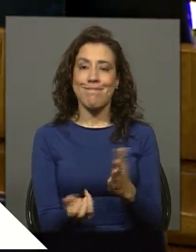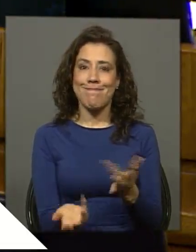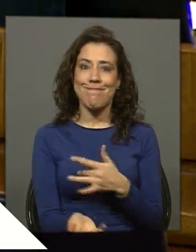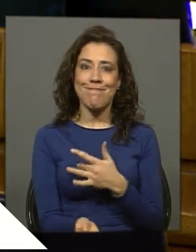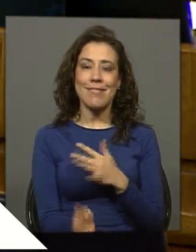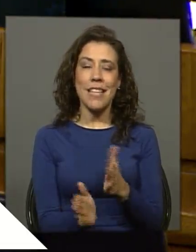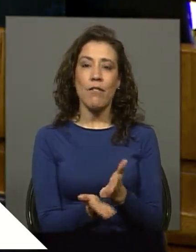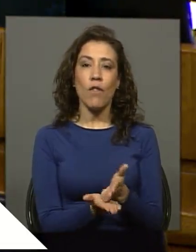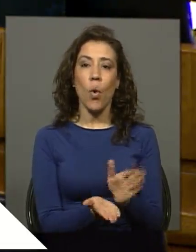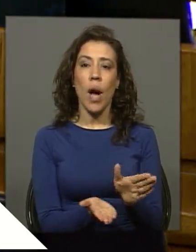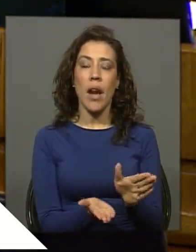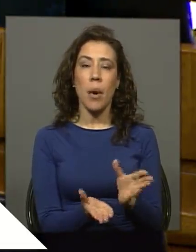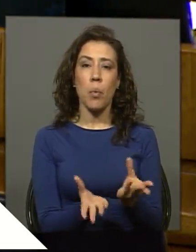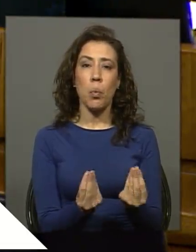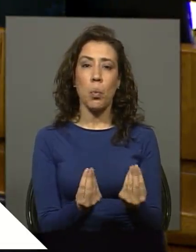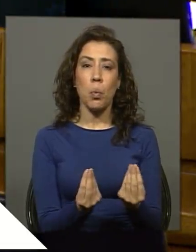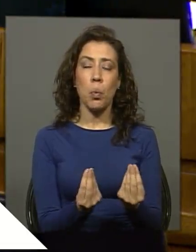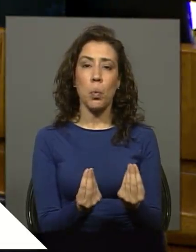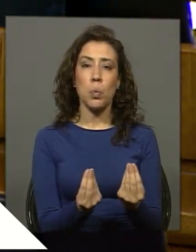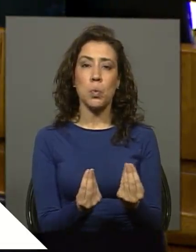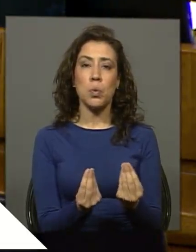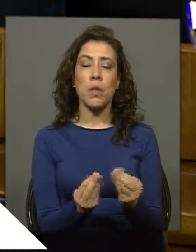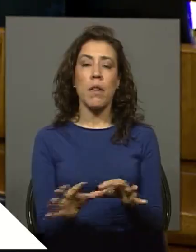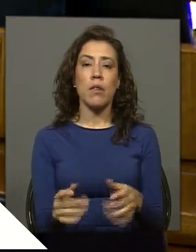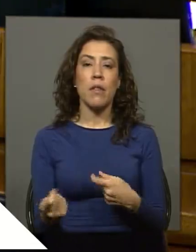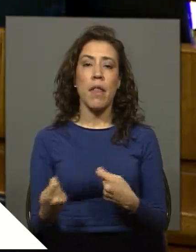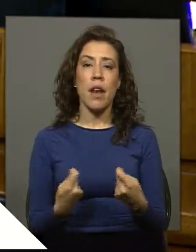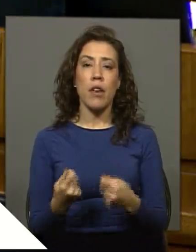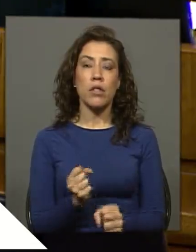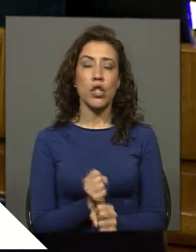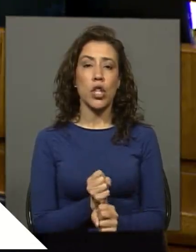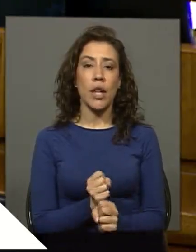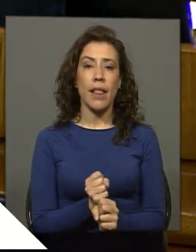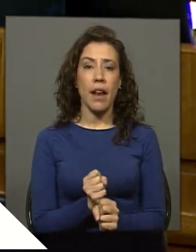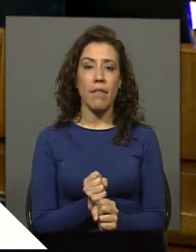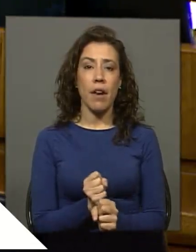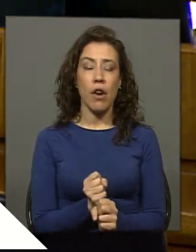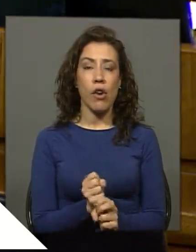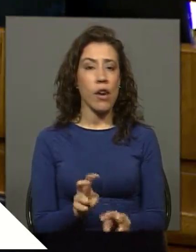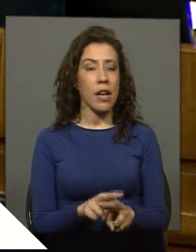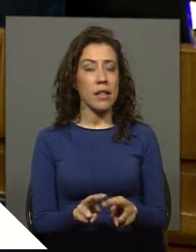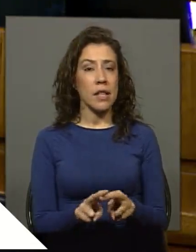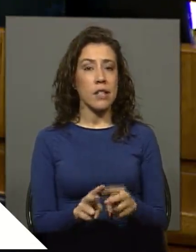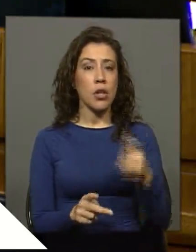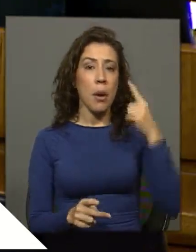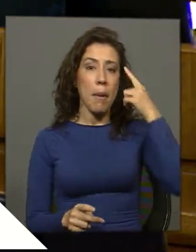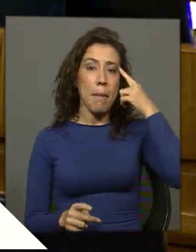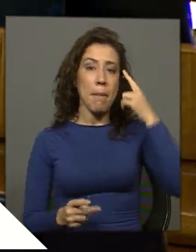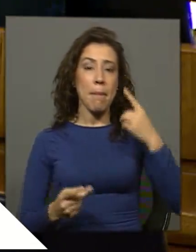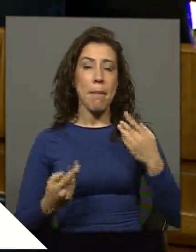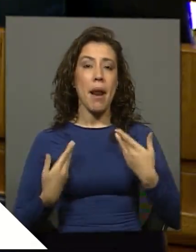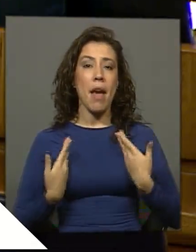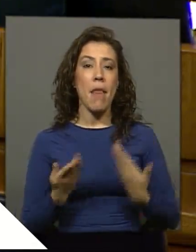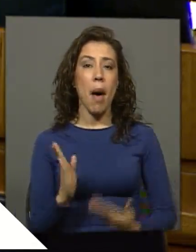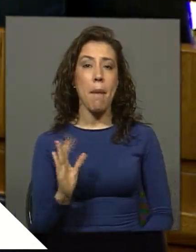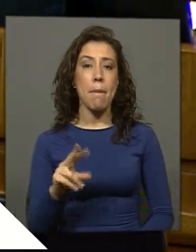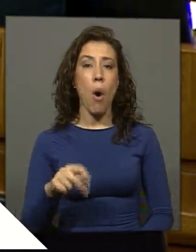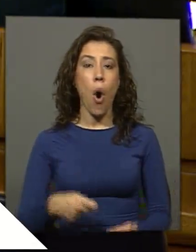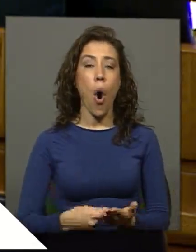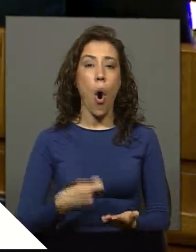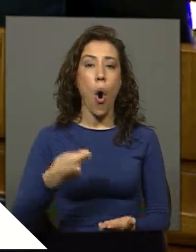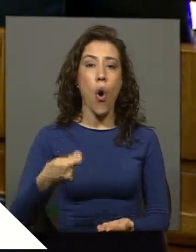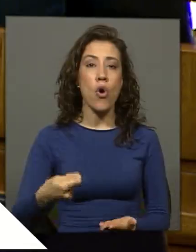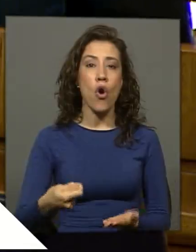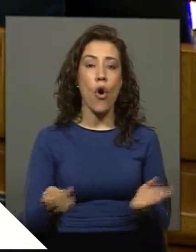quedan fuera de muchos de los espacios de negociación y de trabajo que se han llevado adelante para generar estos bonos de incentivo al retiro